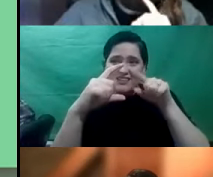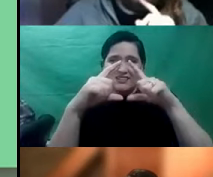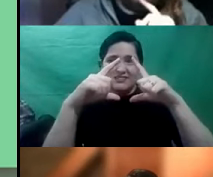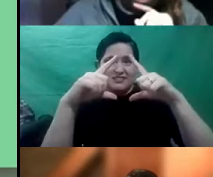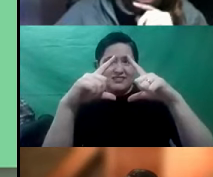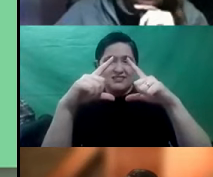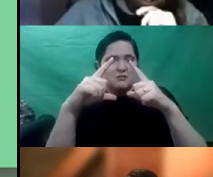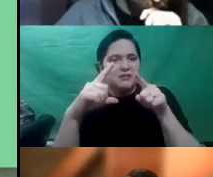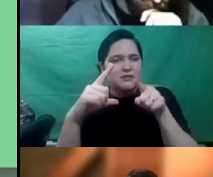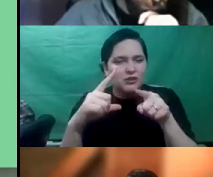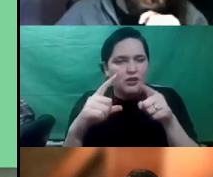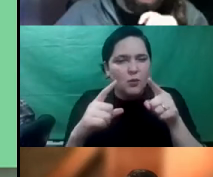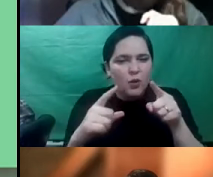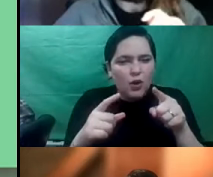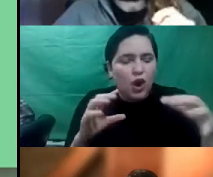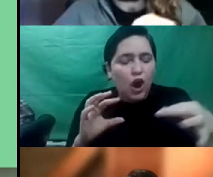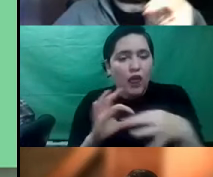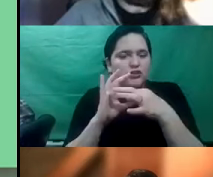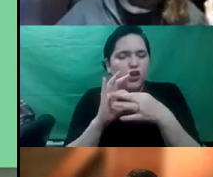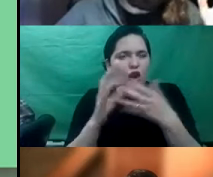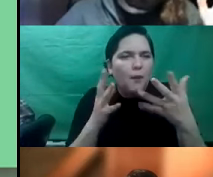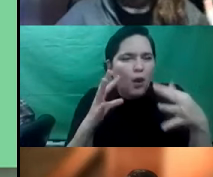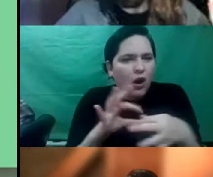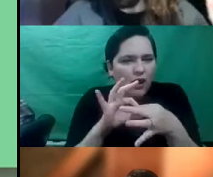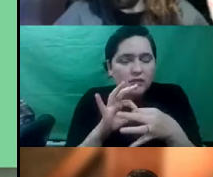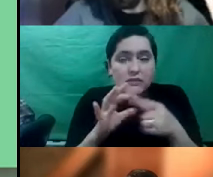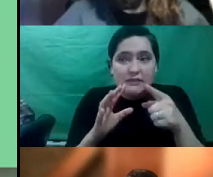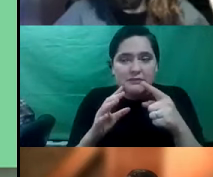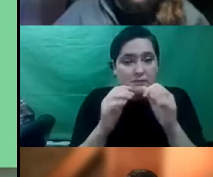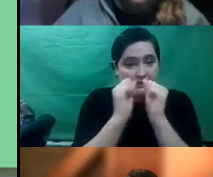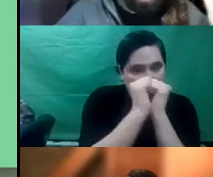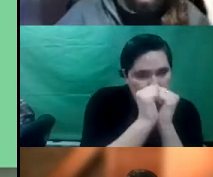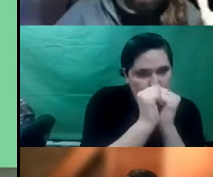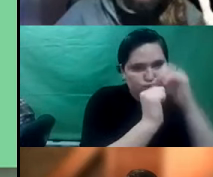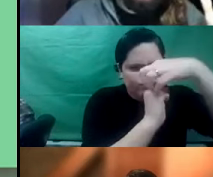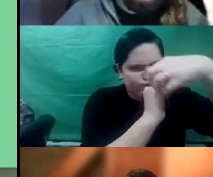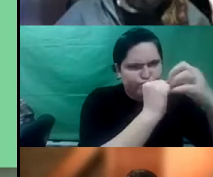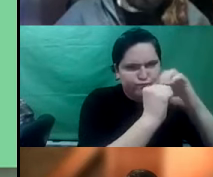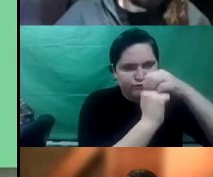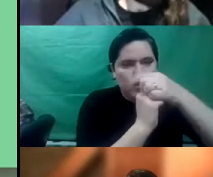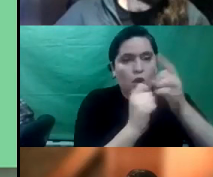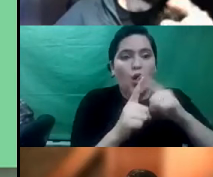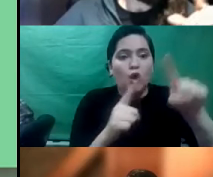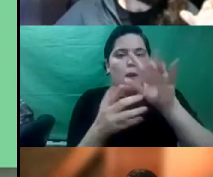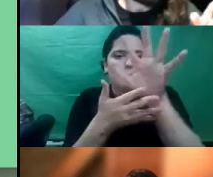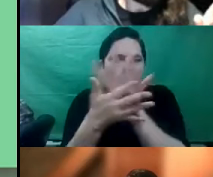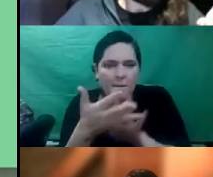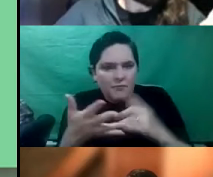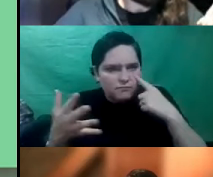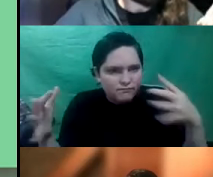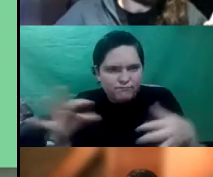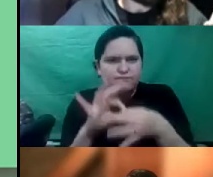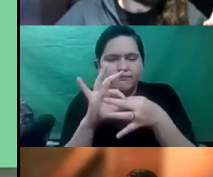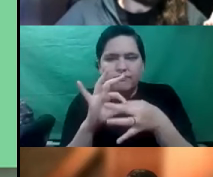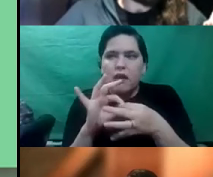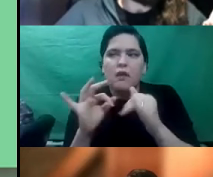decir, el peso de esa conexión. Entonces, tenemos regiones cerebrales, tenemos un mapa que las conecta y luego lo que hacemos es a nivel